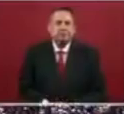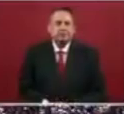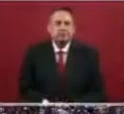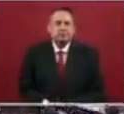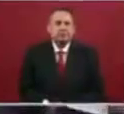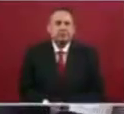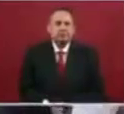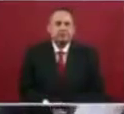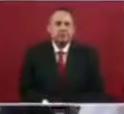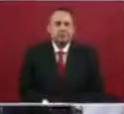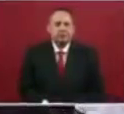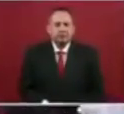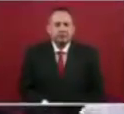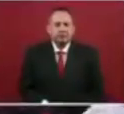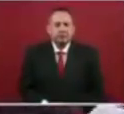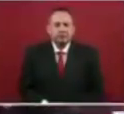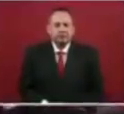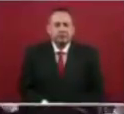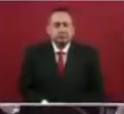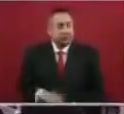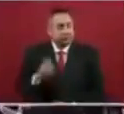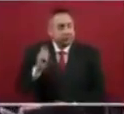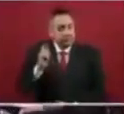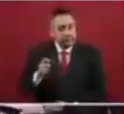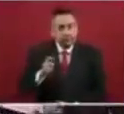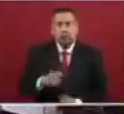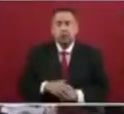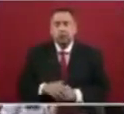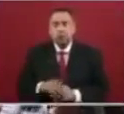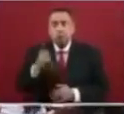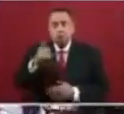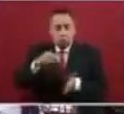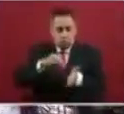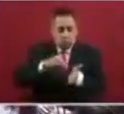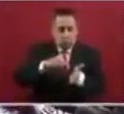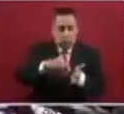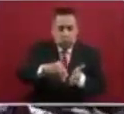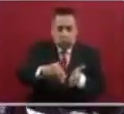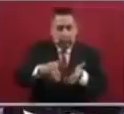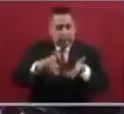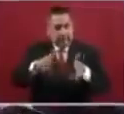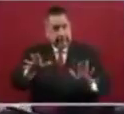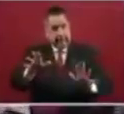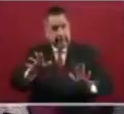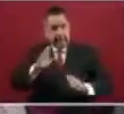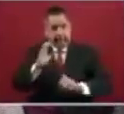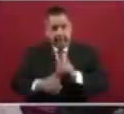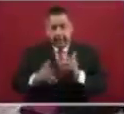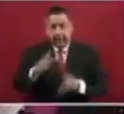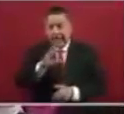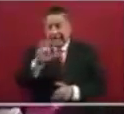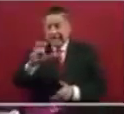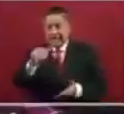No solo es sembrar más de 500 mil hectáreas de